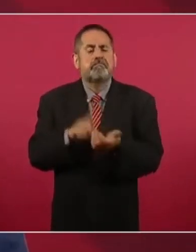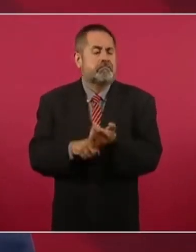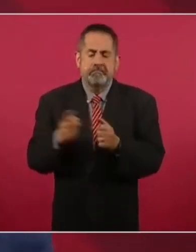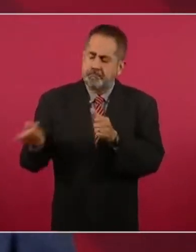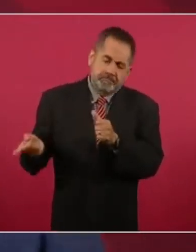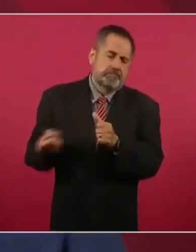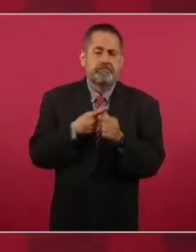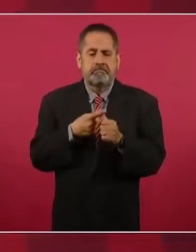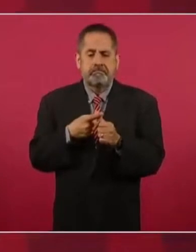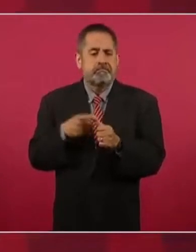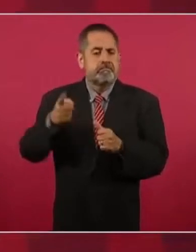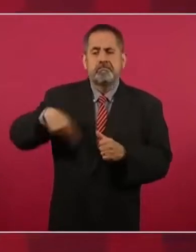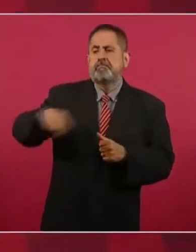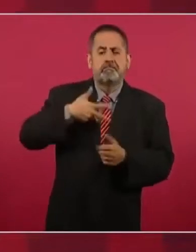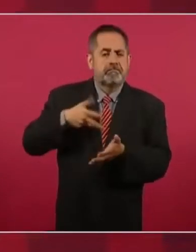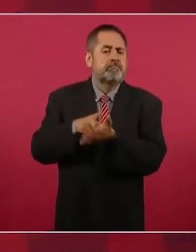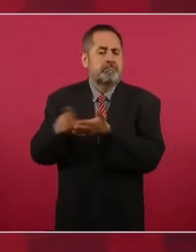el derecho